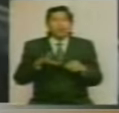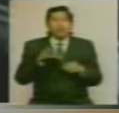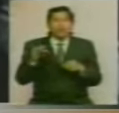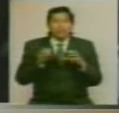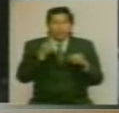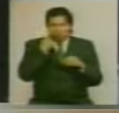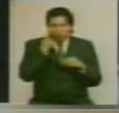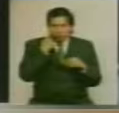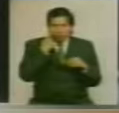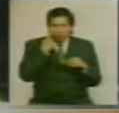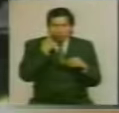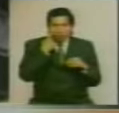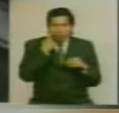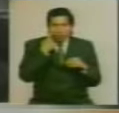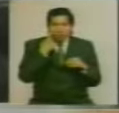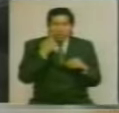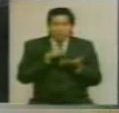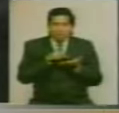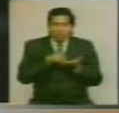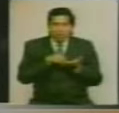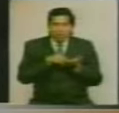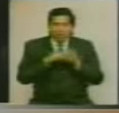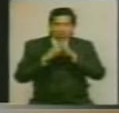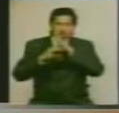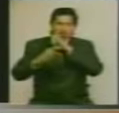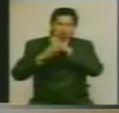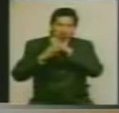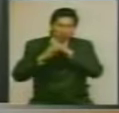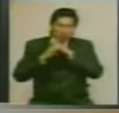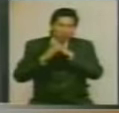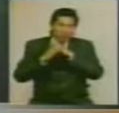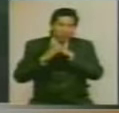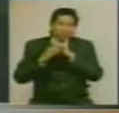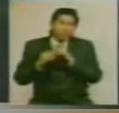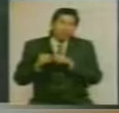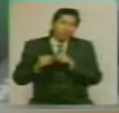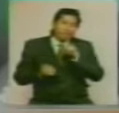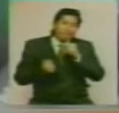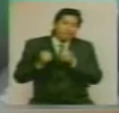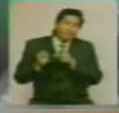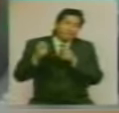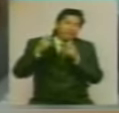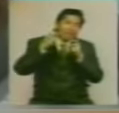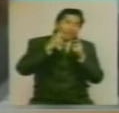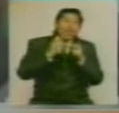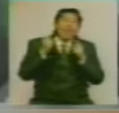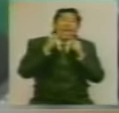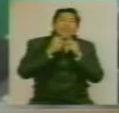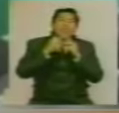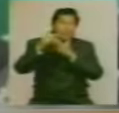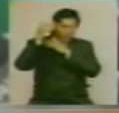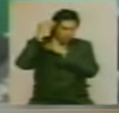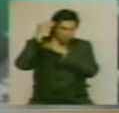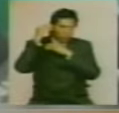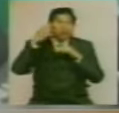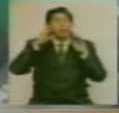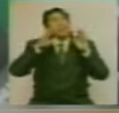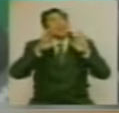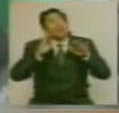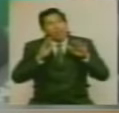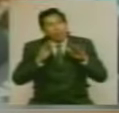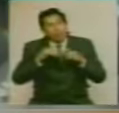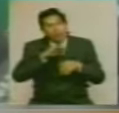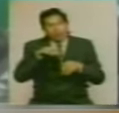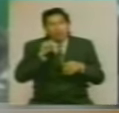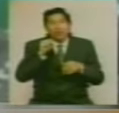conocen que está porque está iba a ser se va a dirigir al departamento de santa cruz presuntamente al